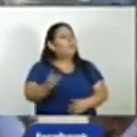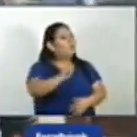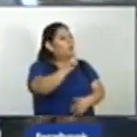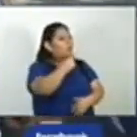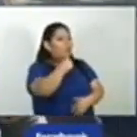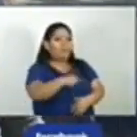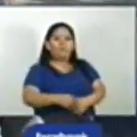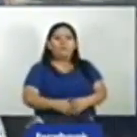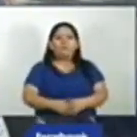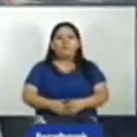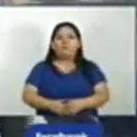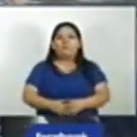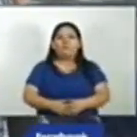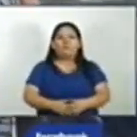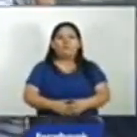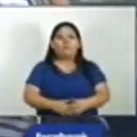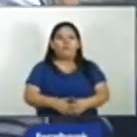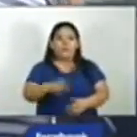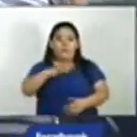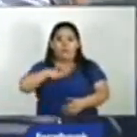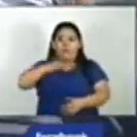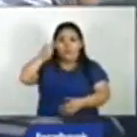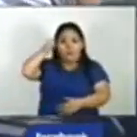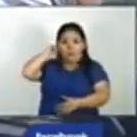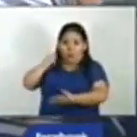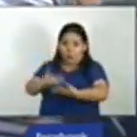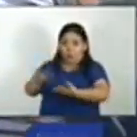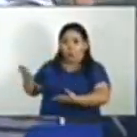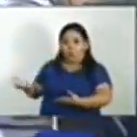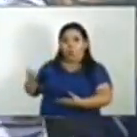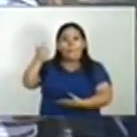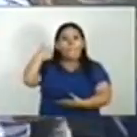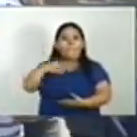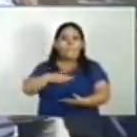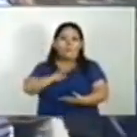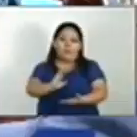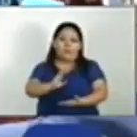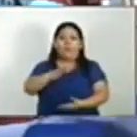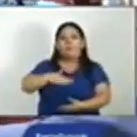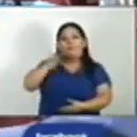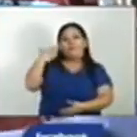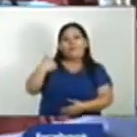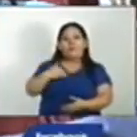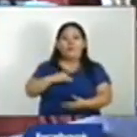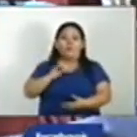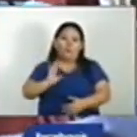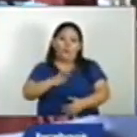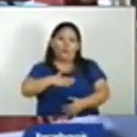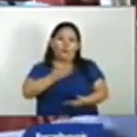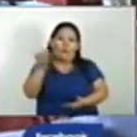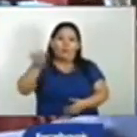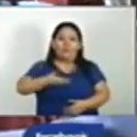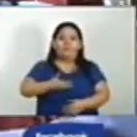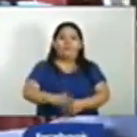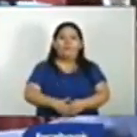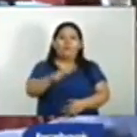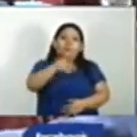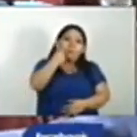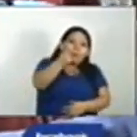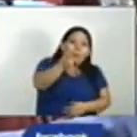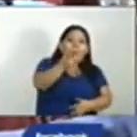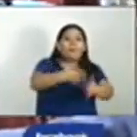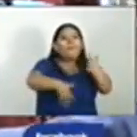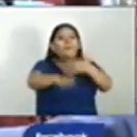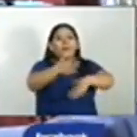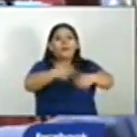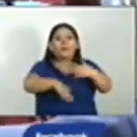con quién ha venido acá. Con mi hijo, mi nieto y mi nuera. Por el momento la playa que estamos observando ahorita.